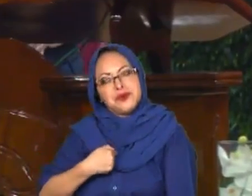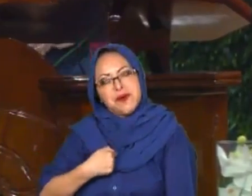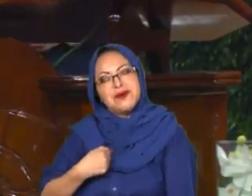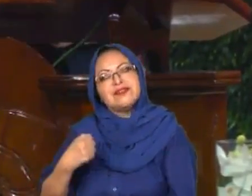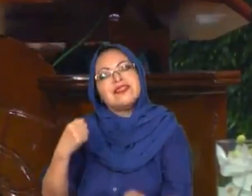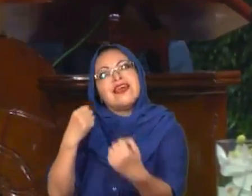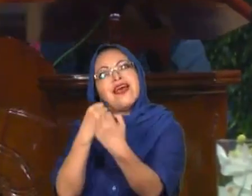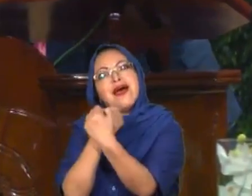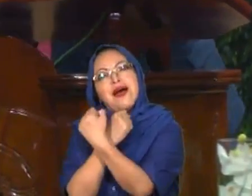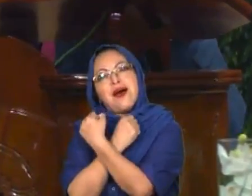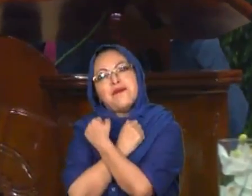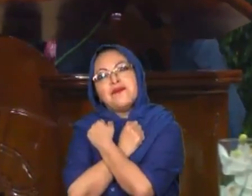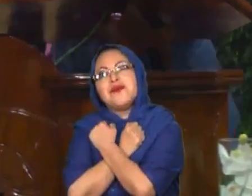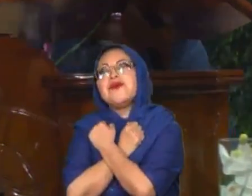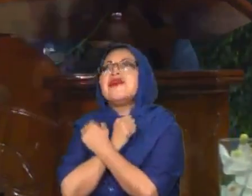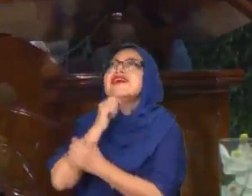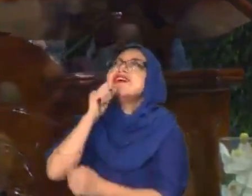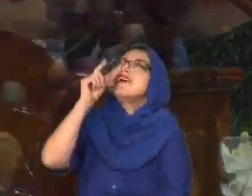amo.